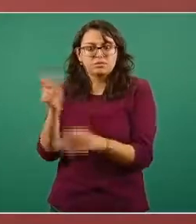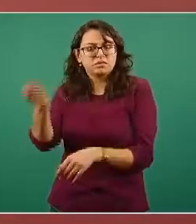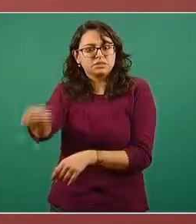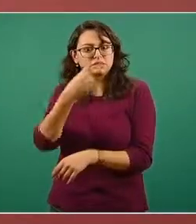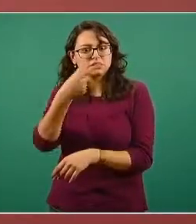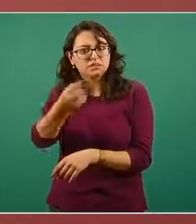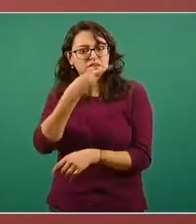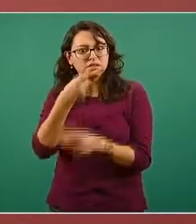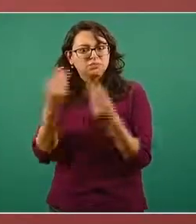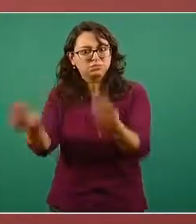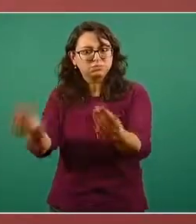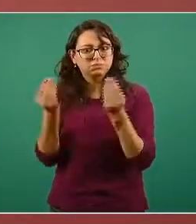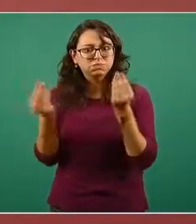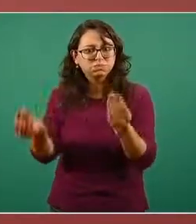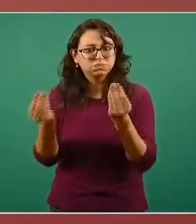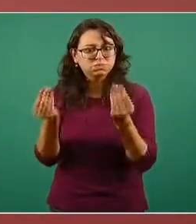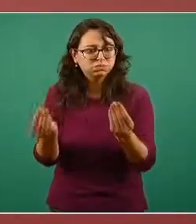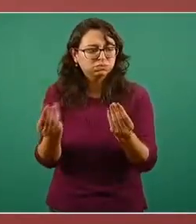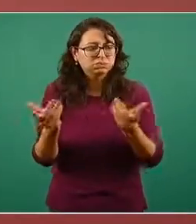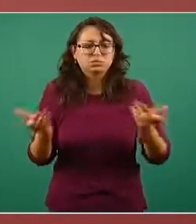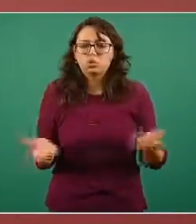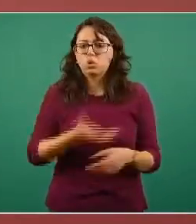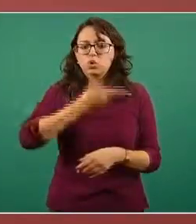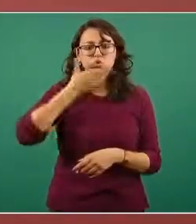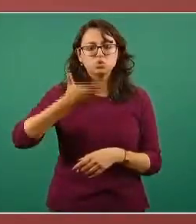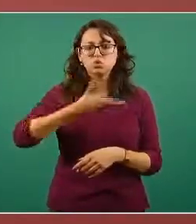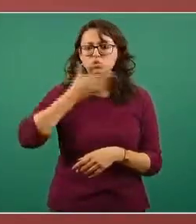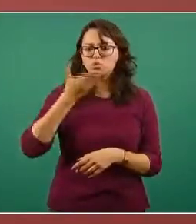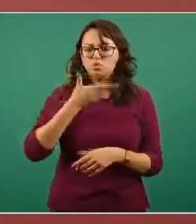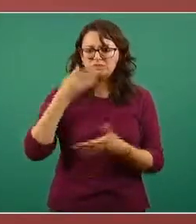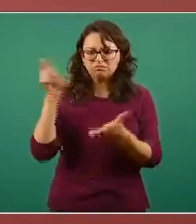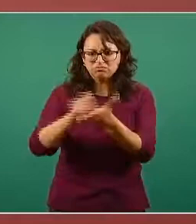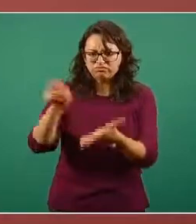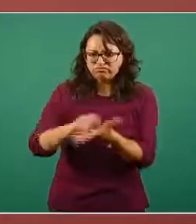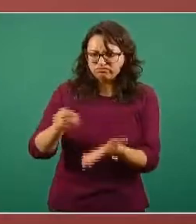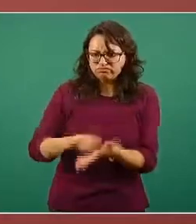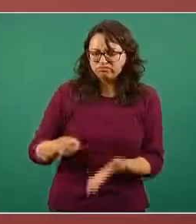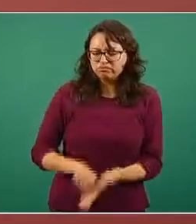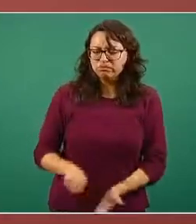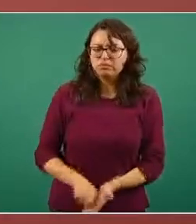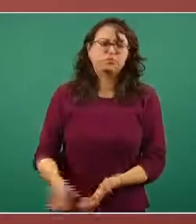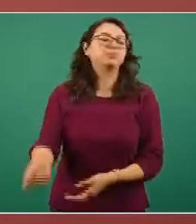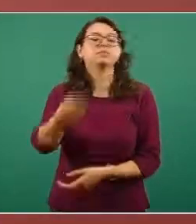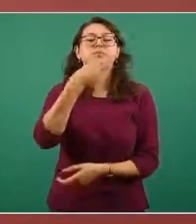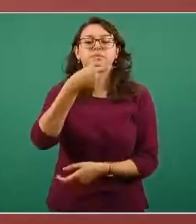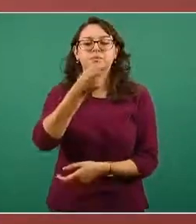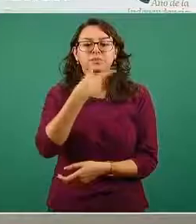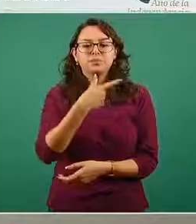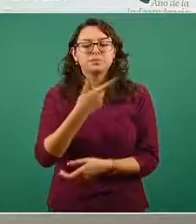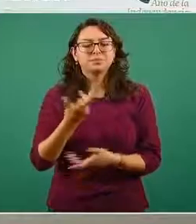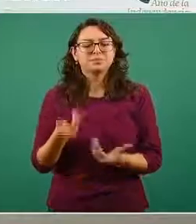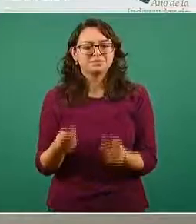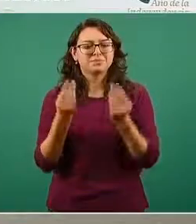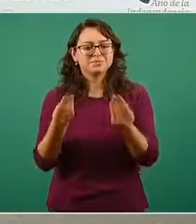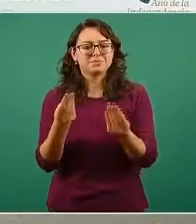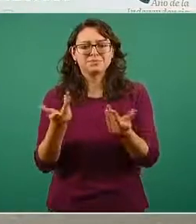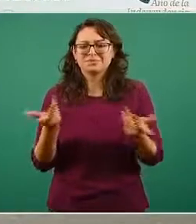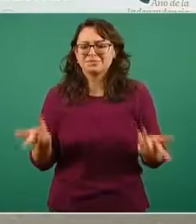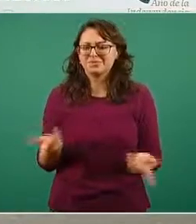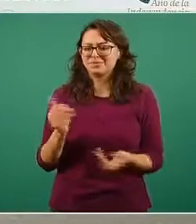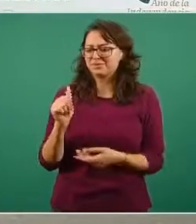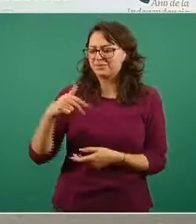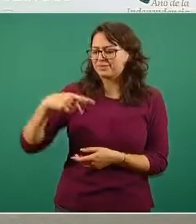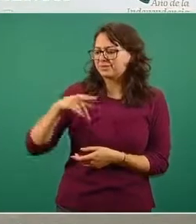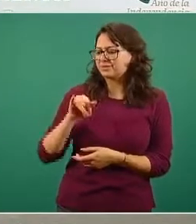medicamentos. Es común que se recete varios medicamentos, que se abuse, por ejemplo, de los antibióticos, que no tienen